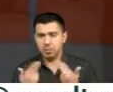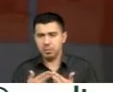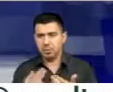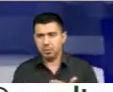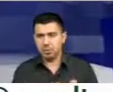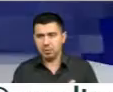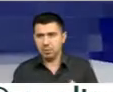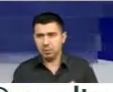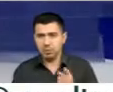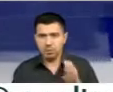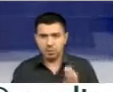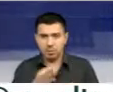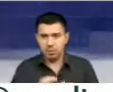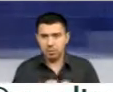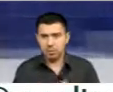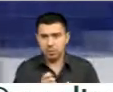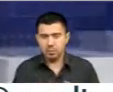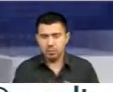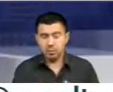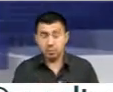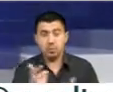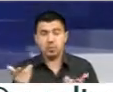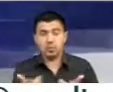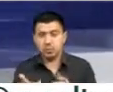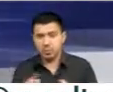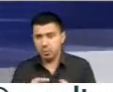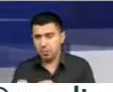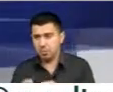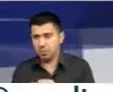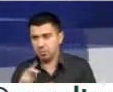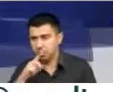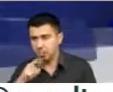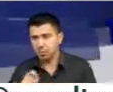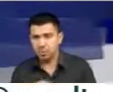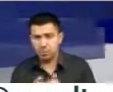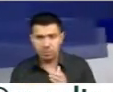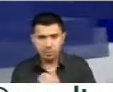lo que podemos informar desde la contraloría municipal de bucaramanga siguen ustedes en estudio